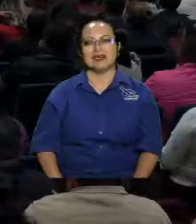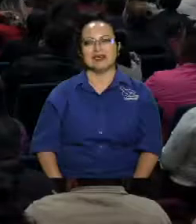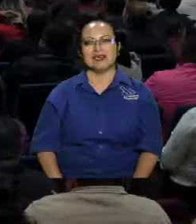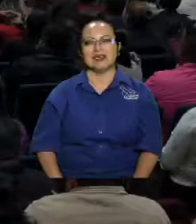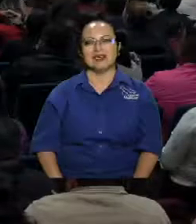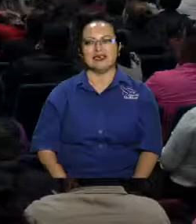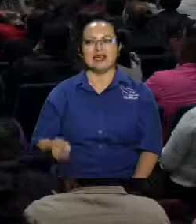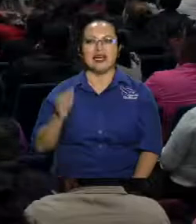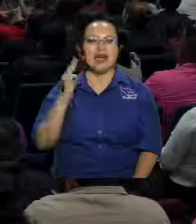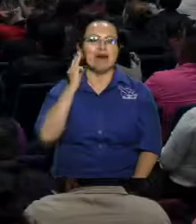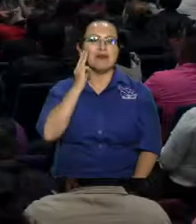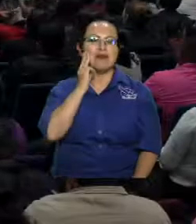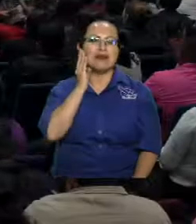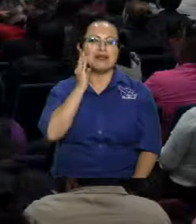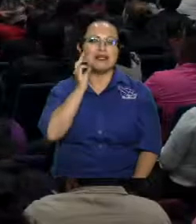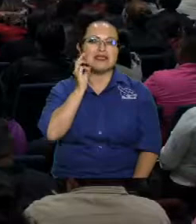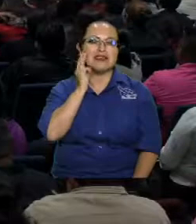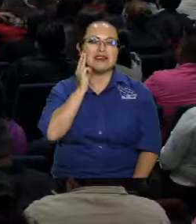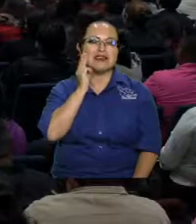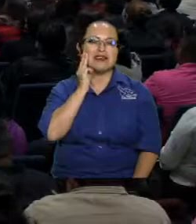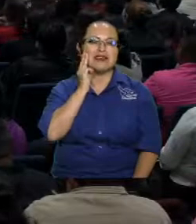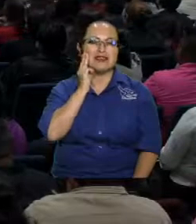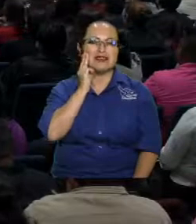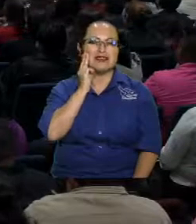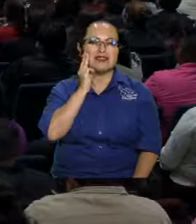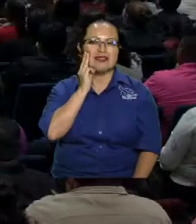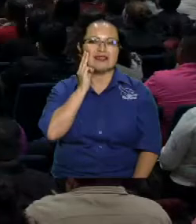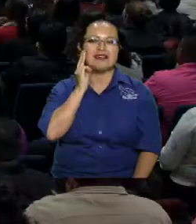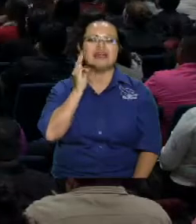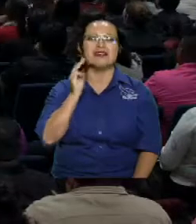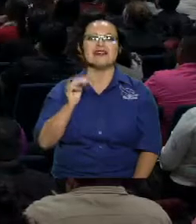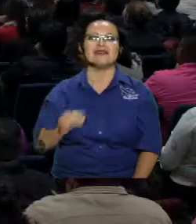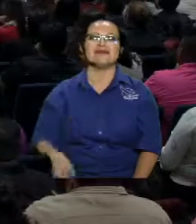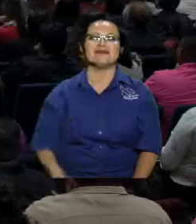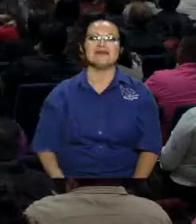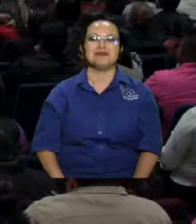Entonces, medicina. Ahora quedó luz y agua.